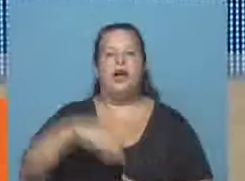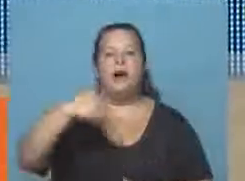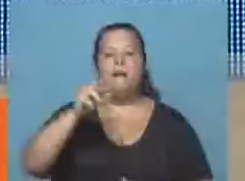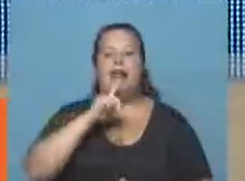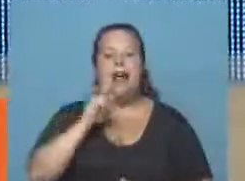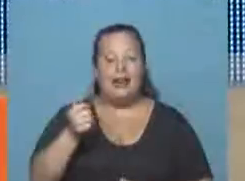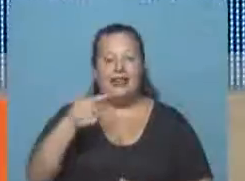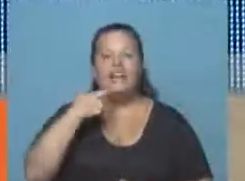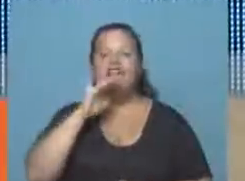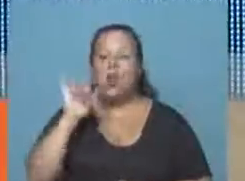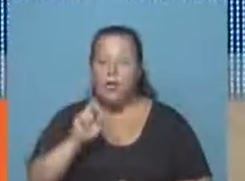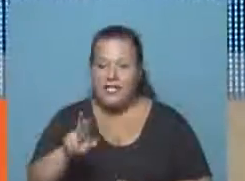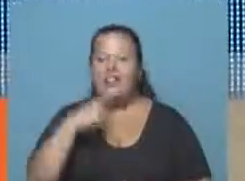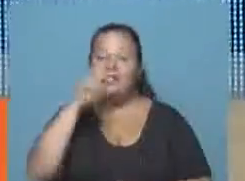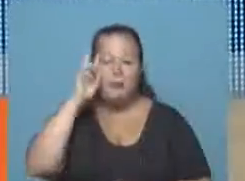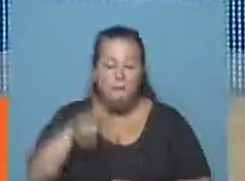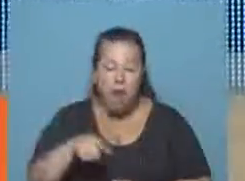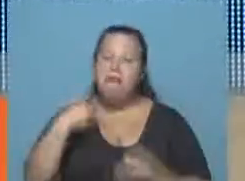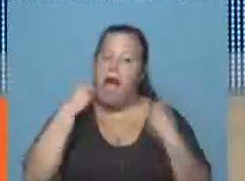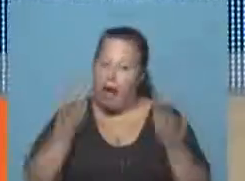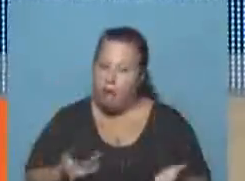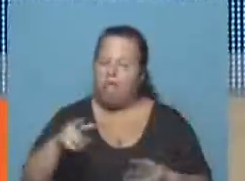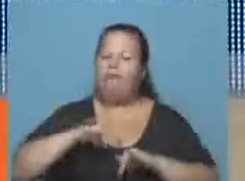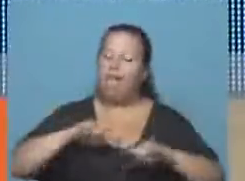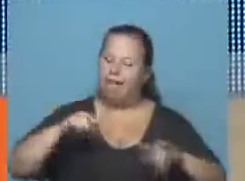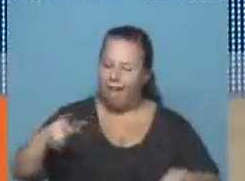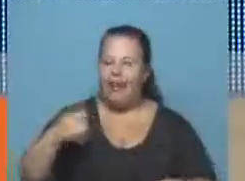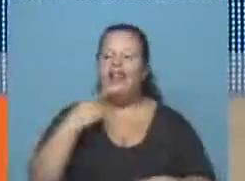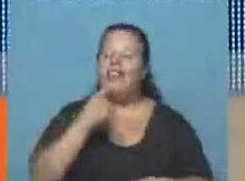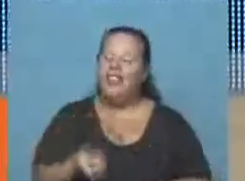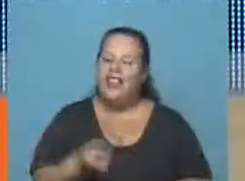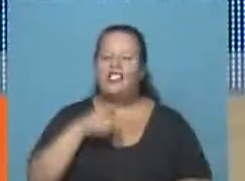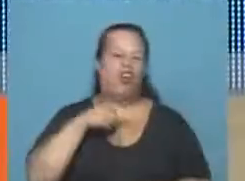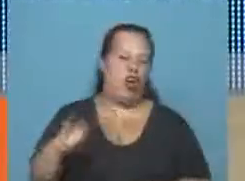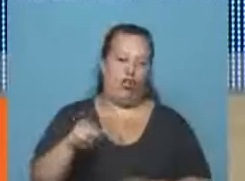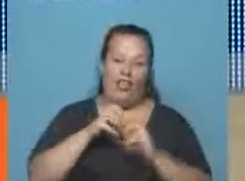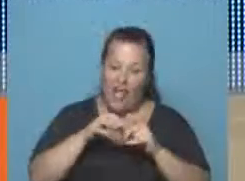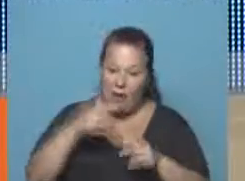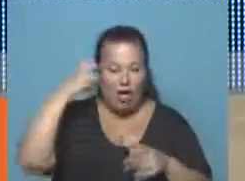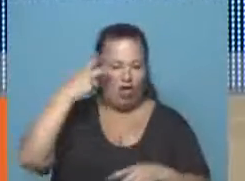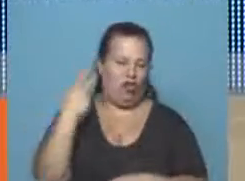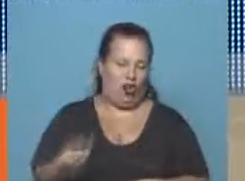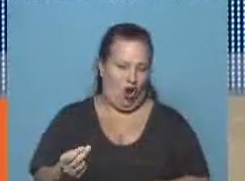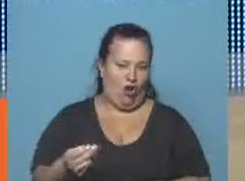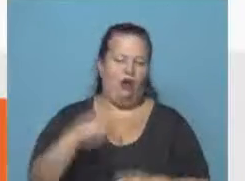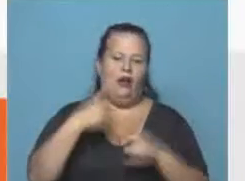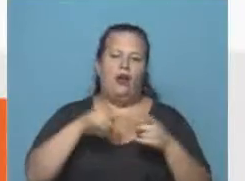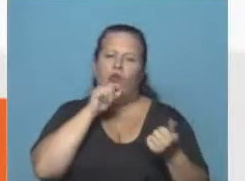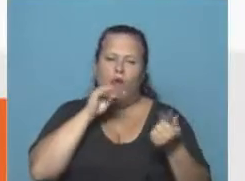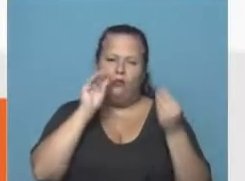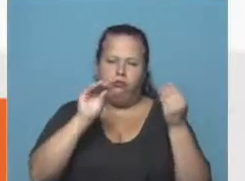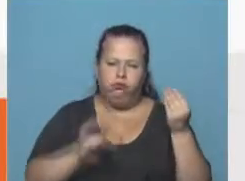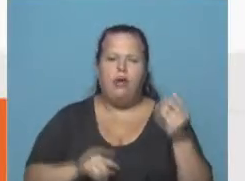stolbizer indicó que la iniciativa es oportunista y demagógica y anticipó su rechazo a debatirla en el congreso en una serie de tuits